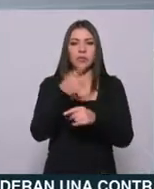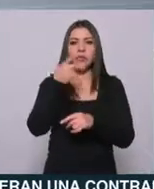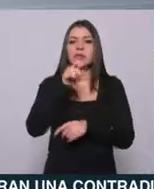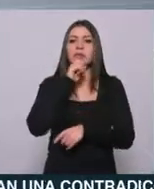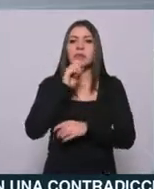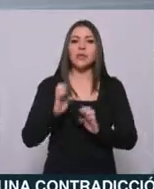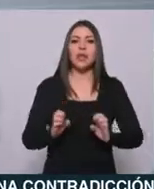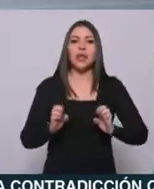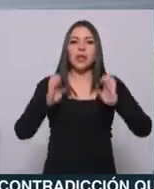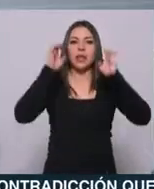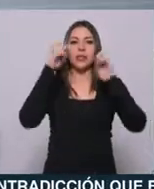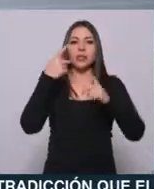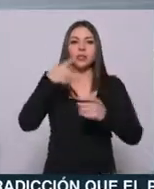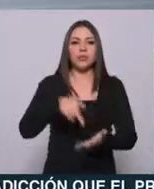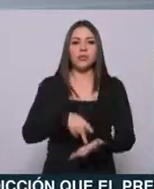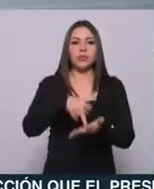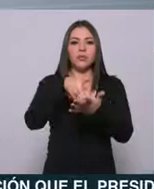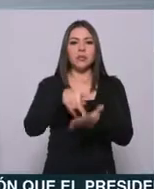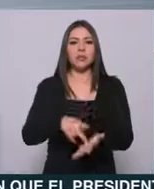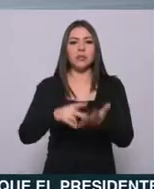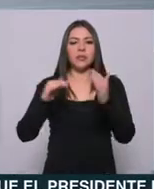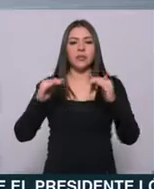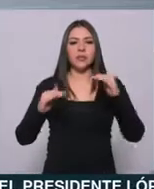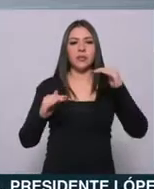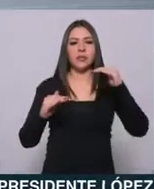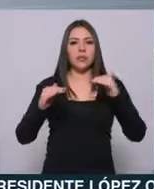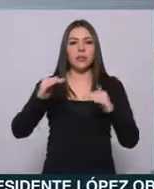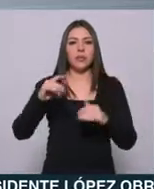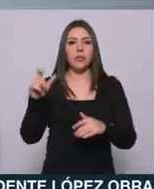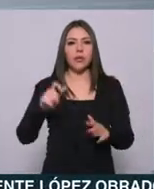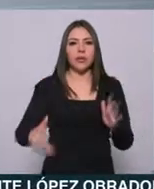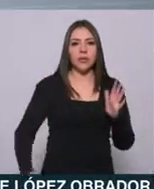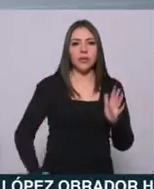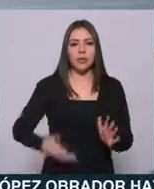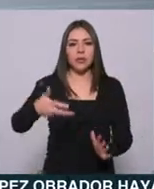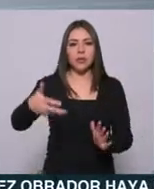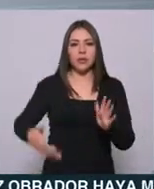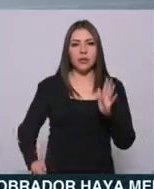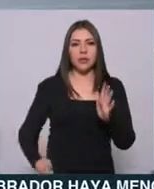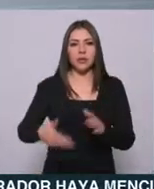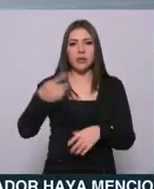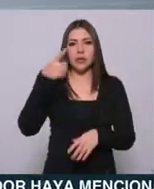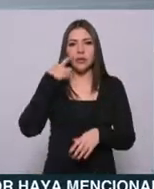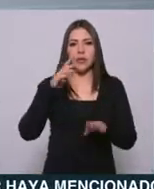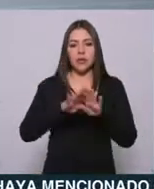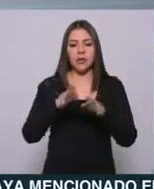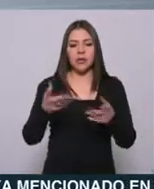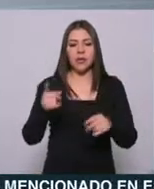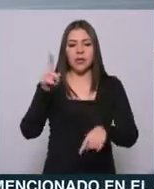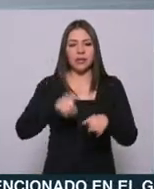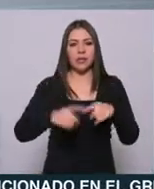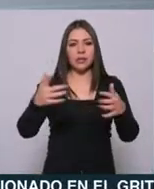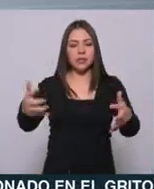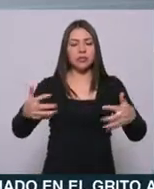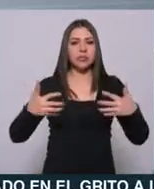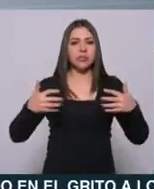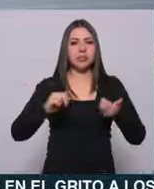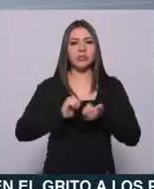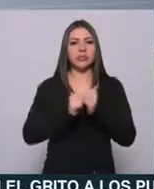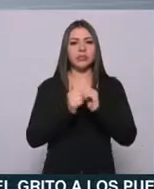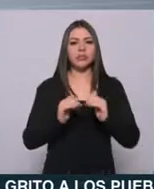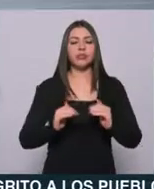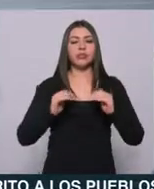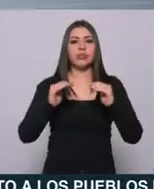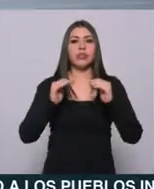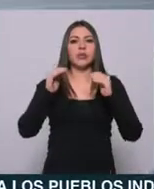edificio. El peso, al irle sustrayendo área de descarga, va incrementando la